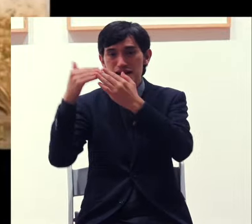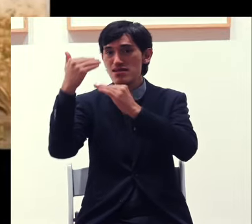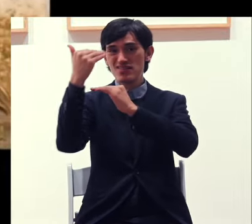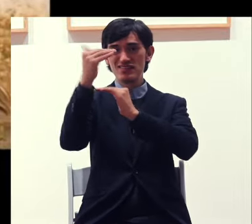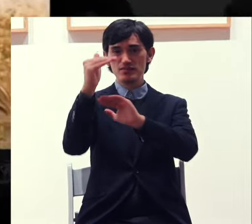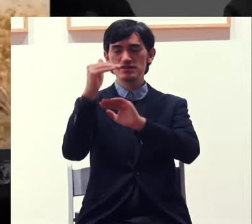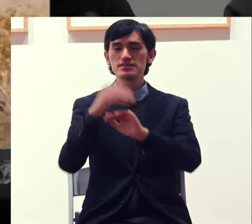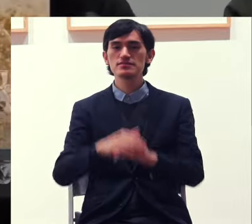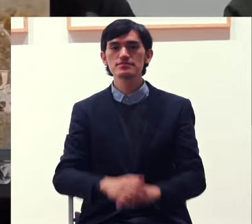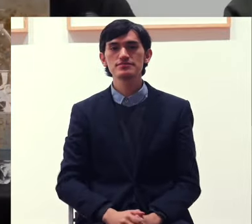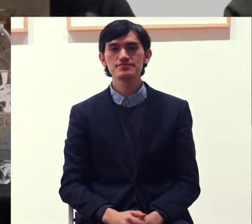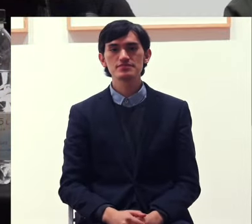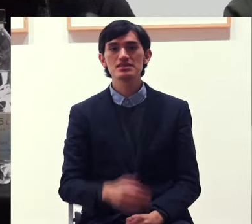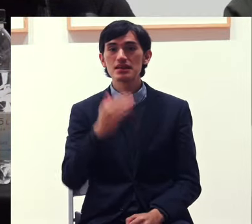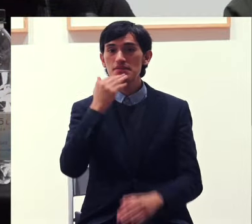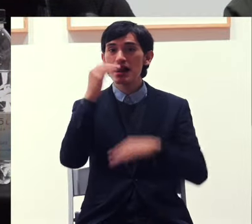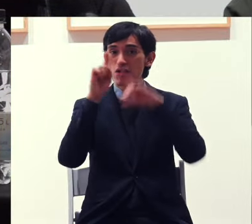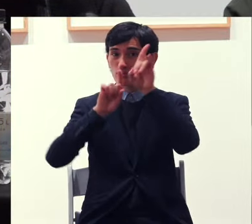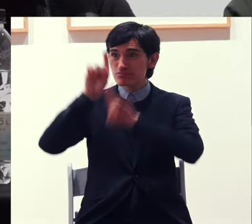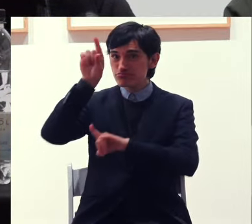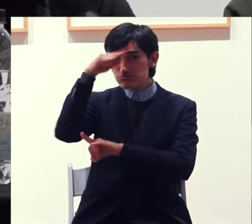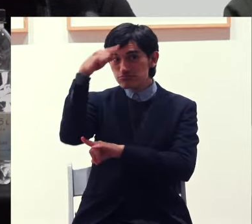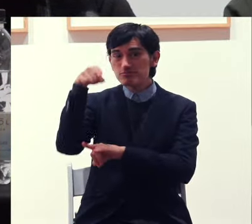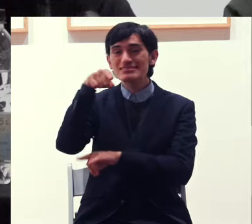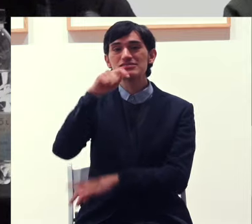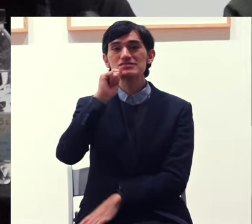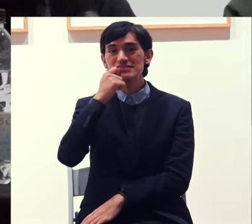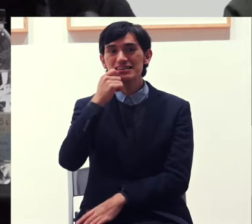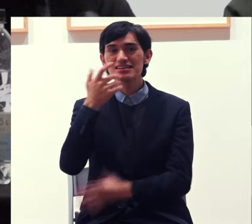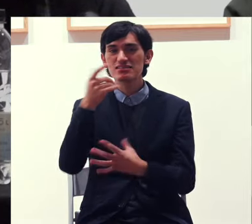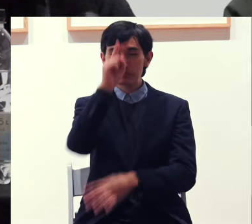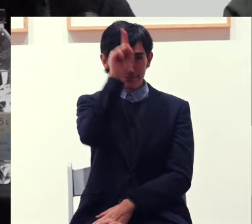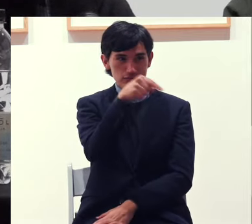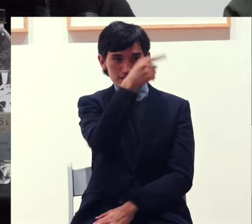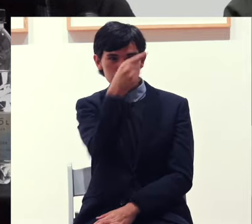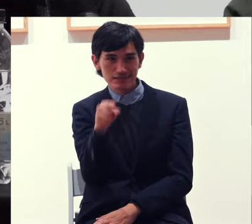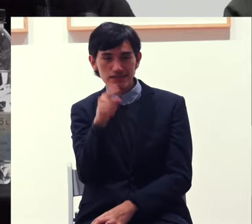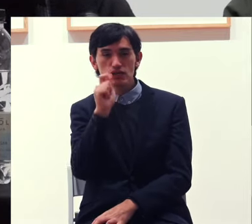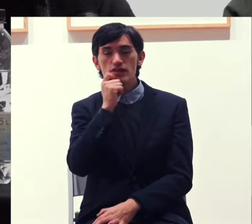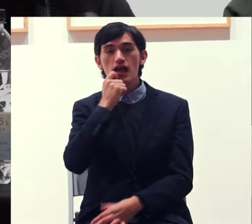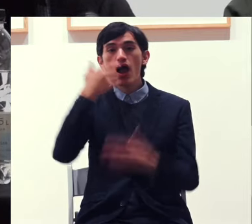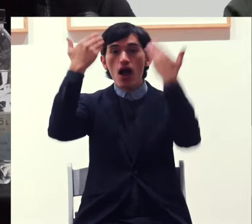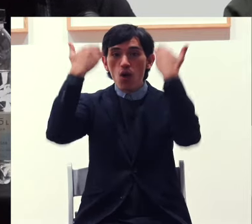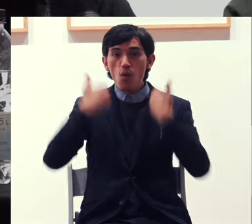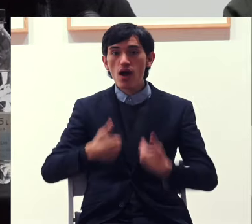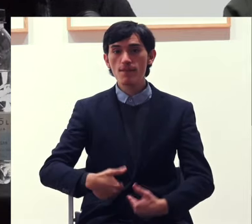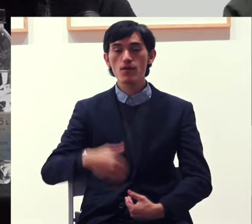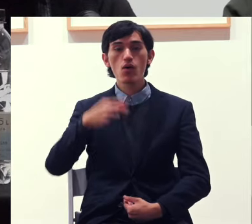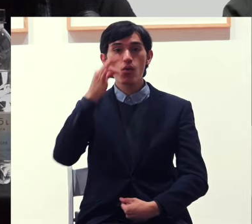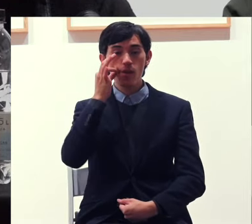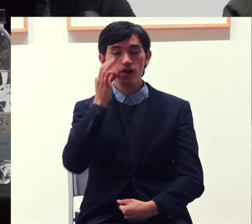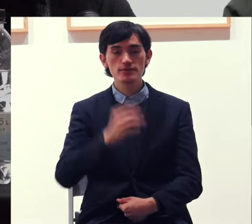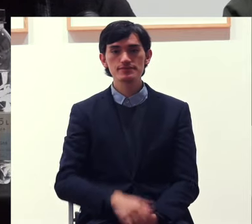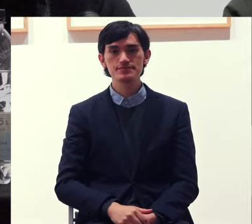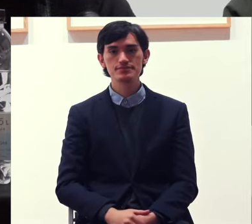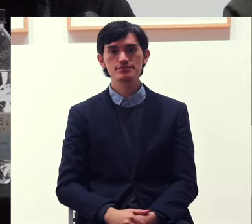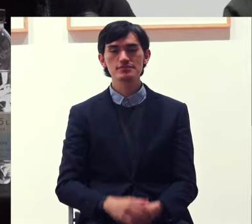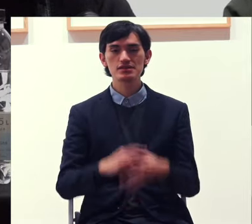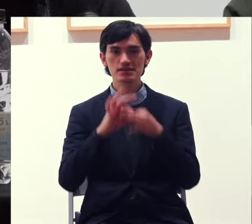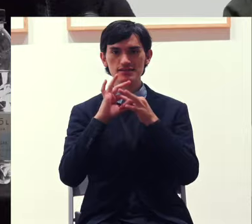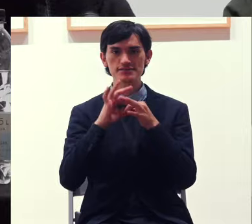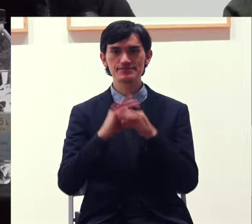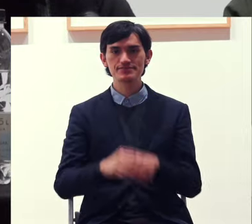de límites rápidos y afilados, atachadas diagonales que cancelan, de lado a lado, cuerpos humanos